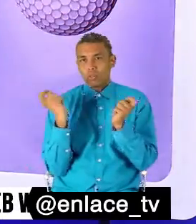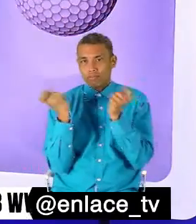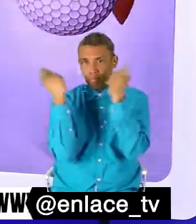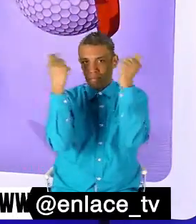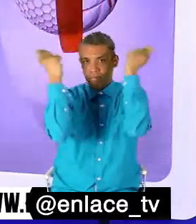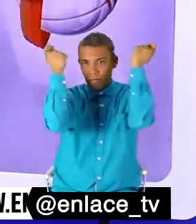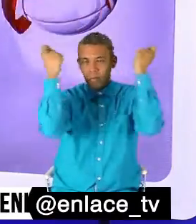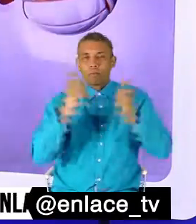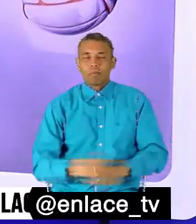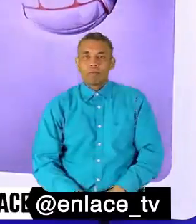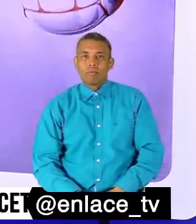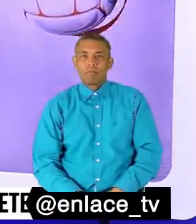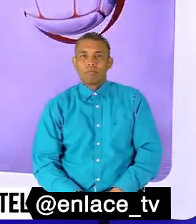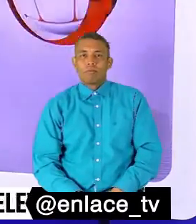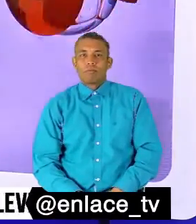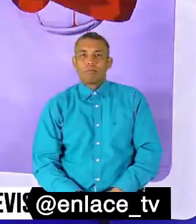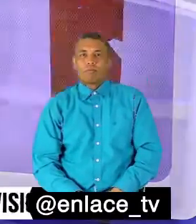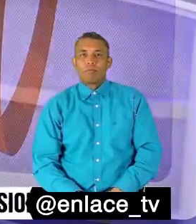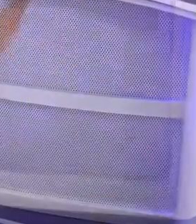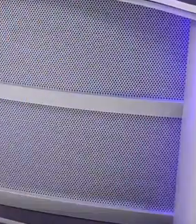nuestros patrocinadores, ya regresamos.